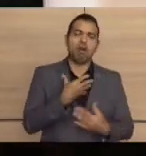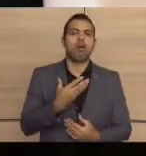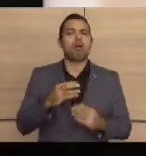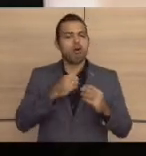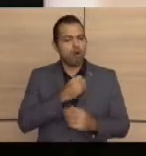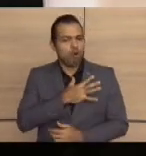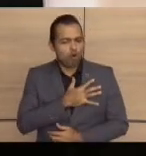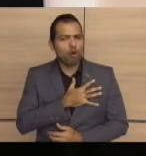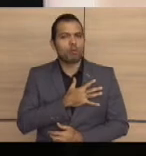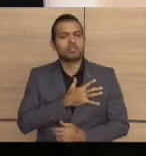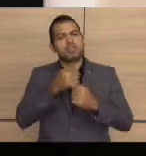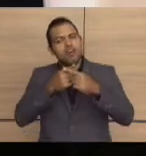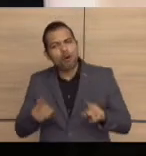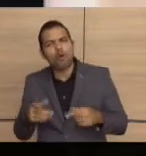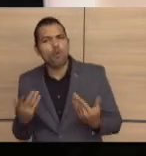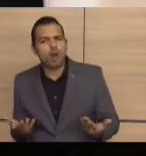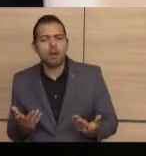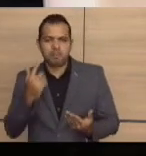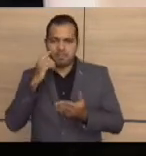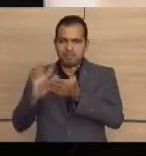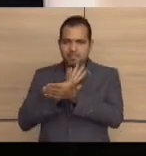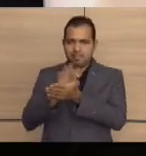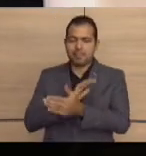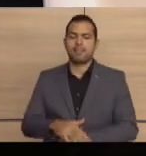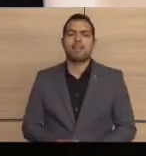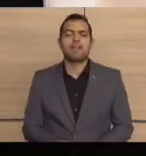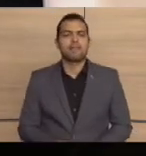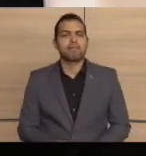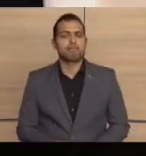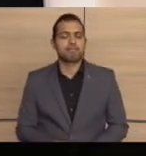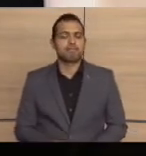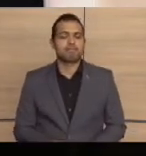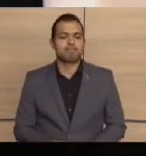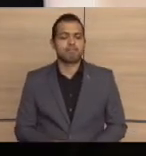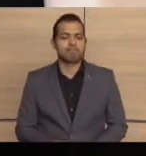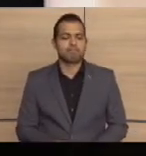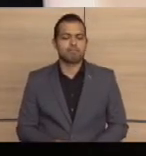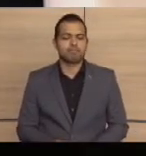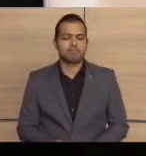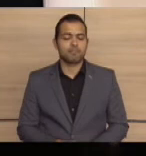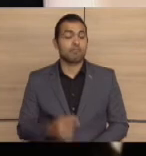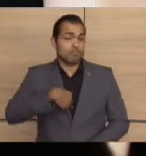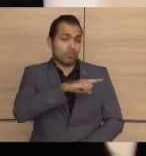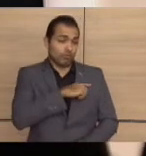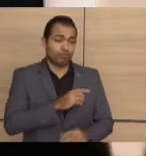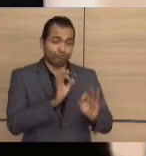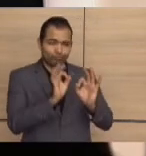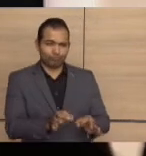experiencia. Bueno, nosotras digamos que tuvimos nuestro punto de quiebre en marzo de este